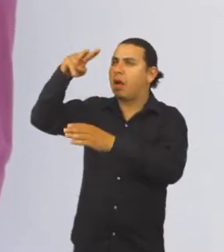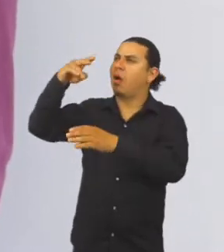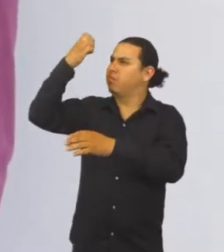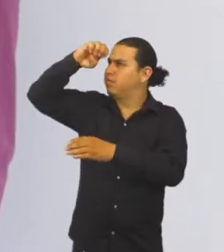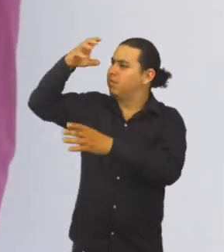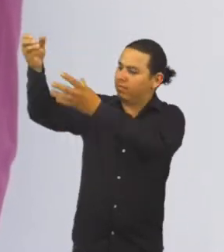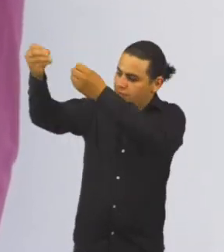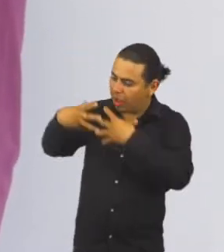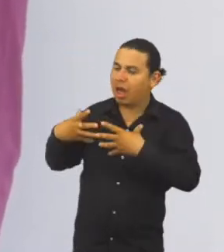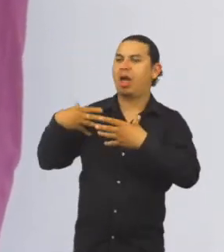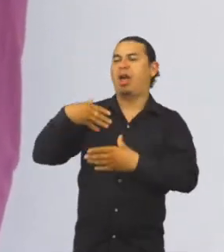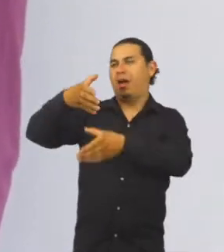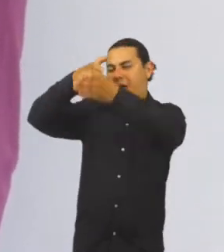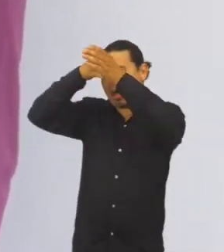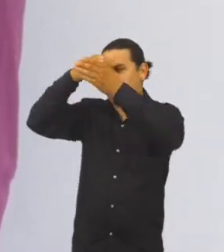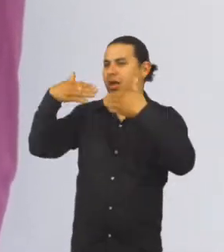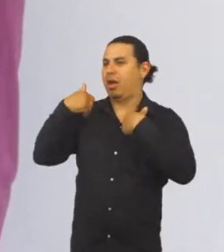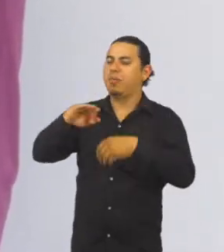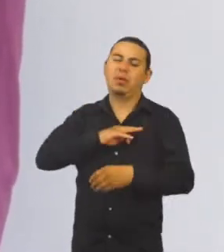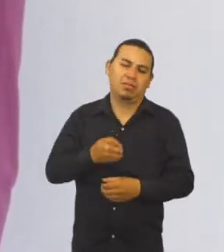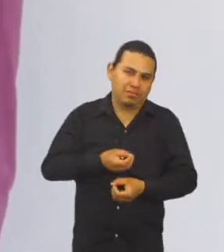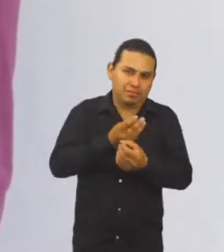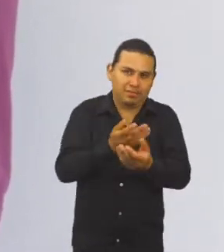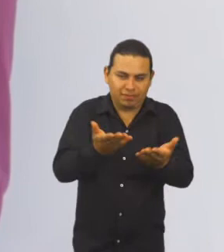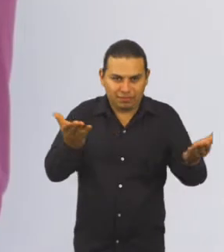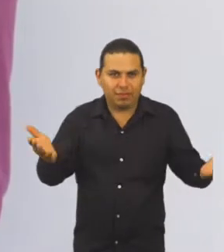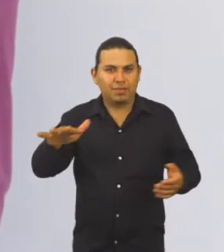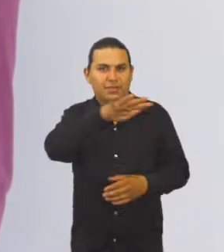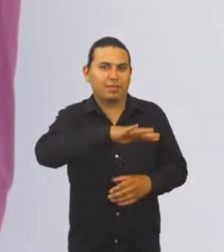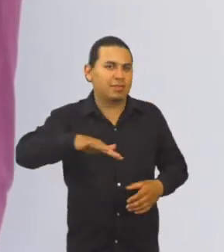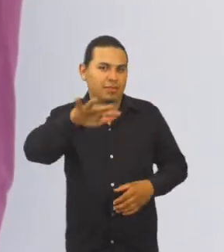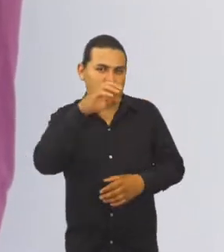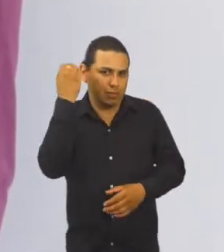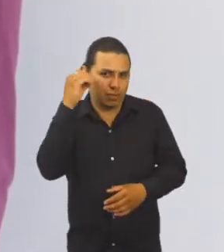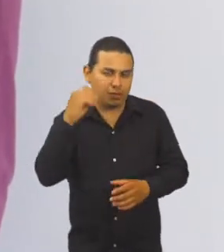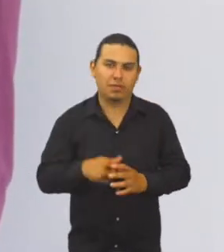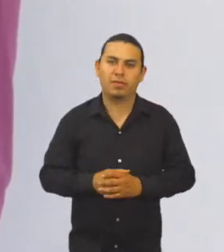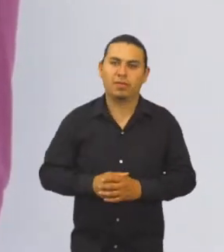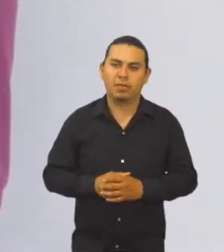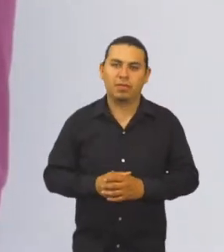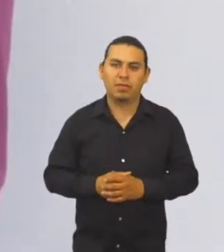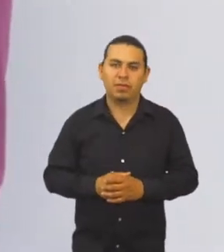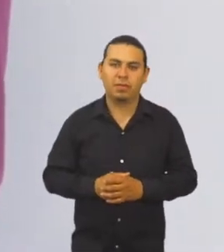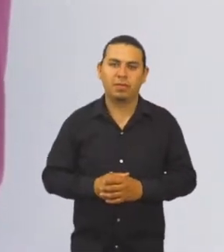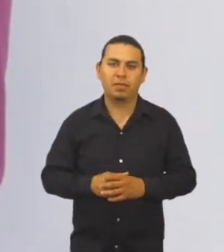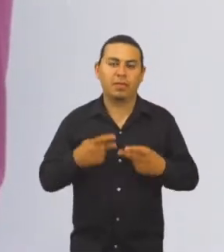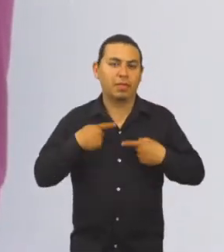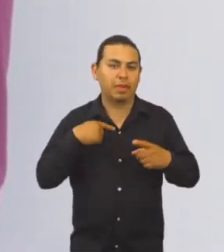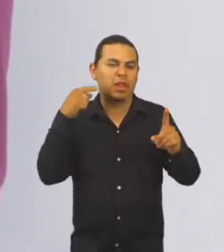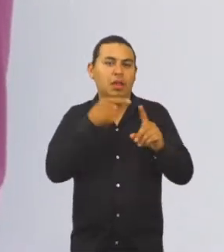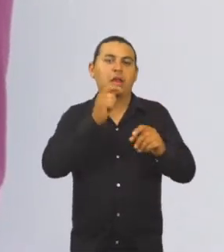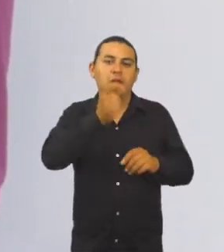de otra manera, concretos, que nos permitan vincularnos socialmente. La otra y última consideración es que se pueda procurar